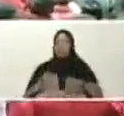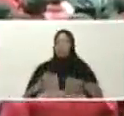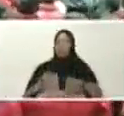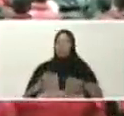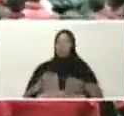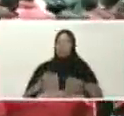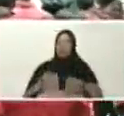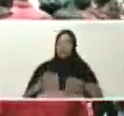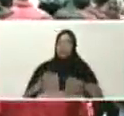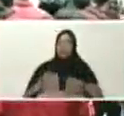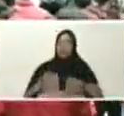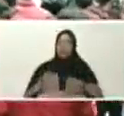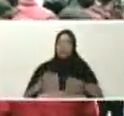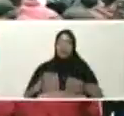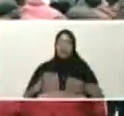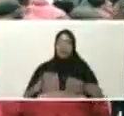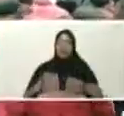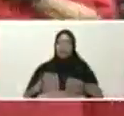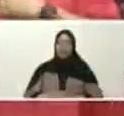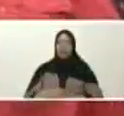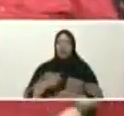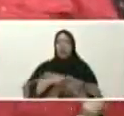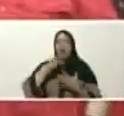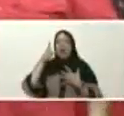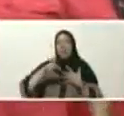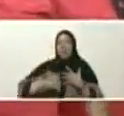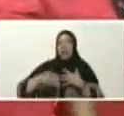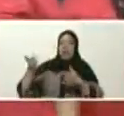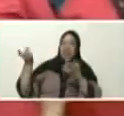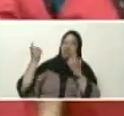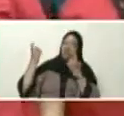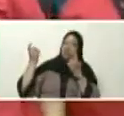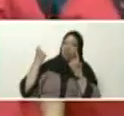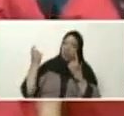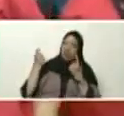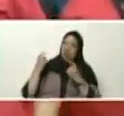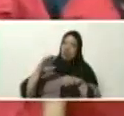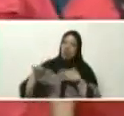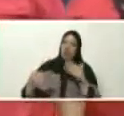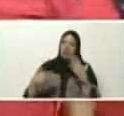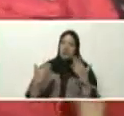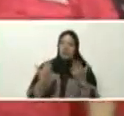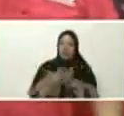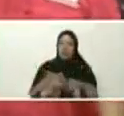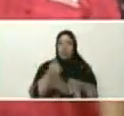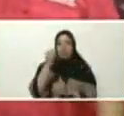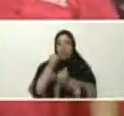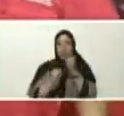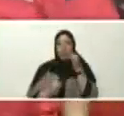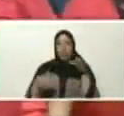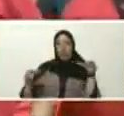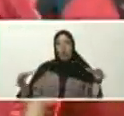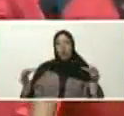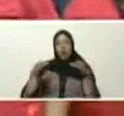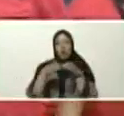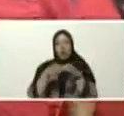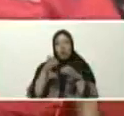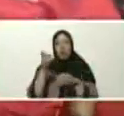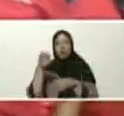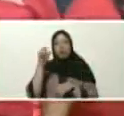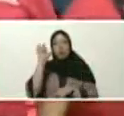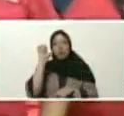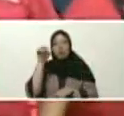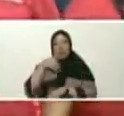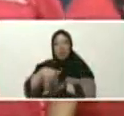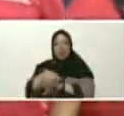me garantizan el plan de formación que llegue hasta el último equipo de la última